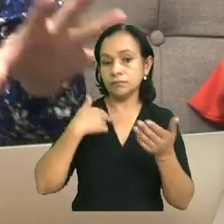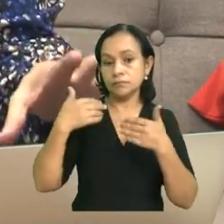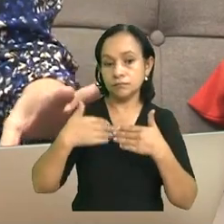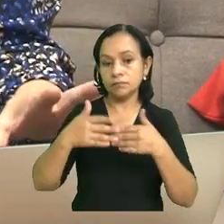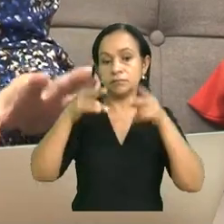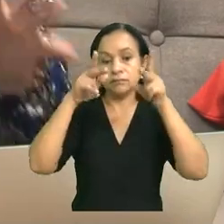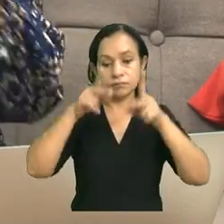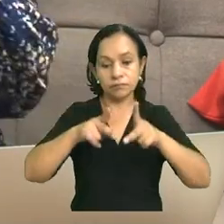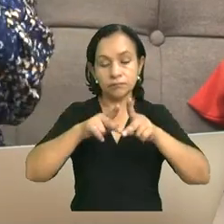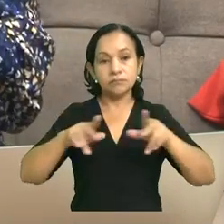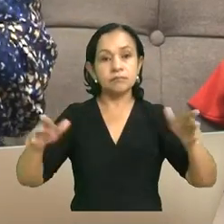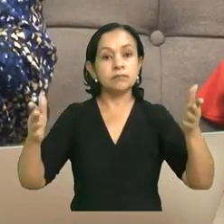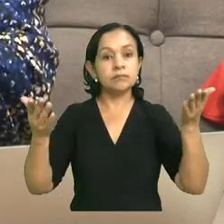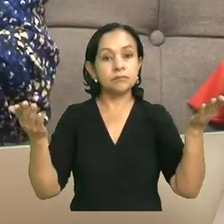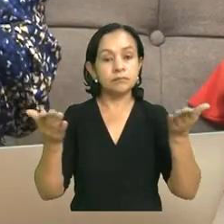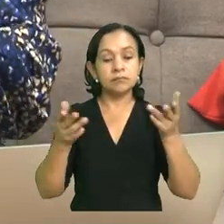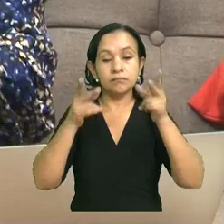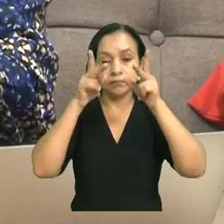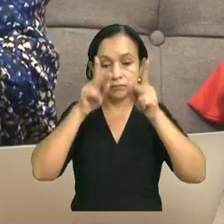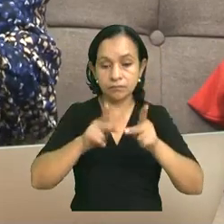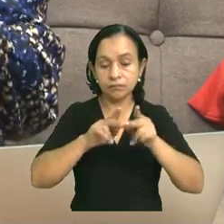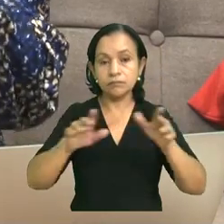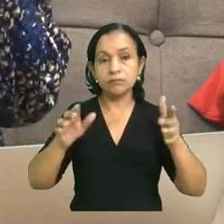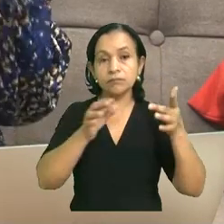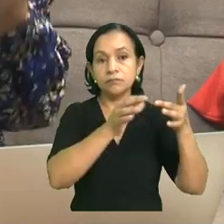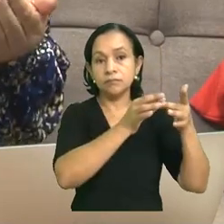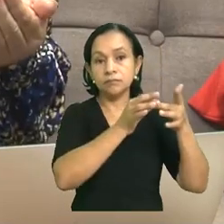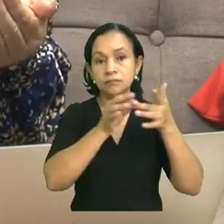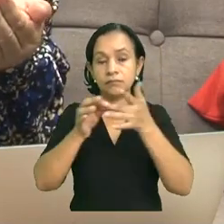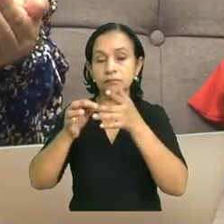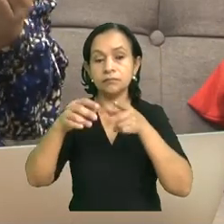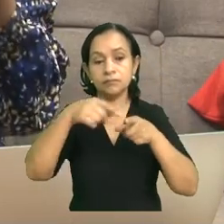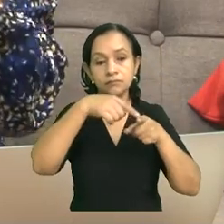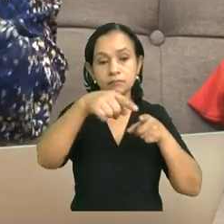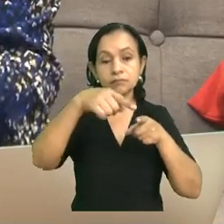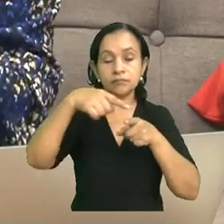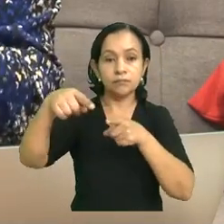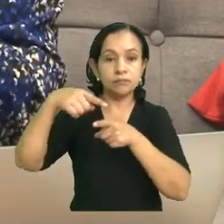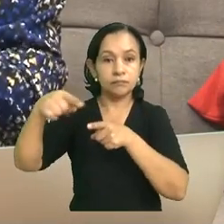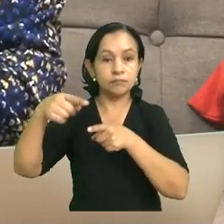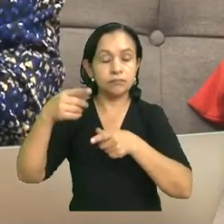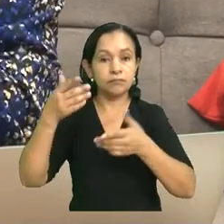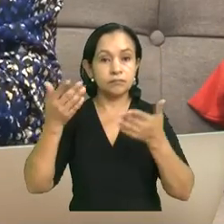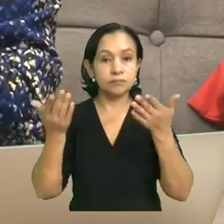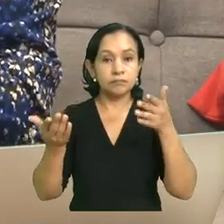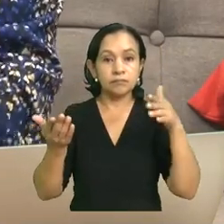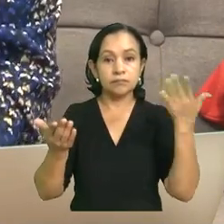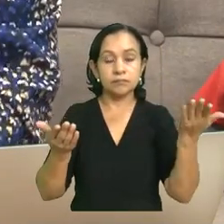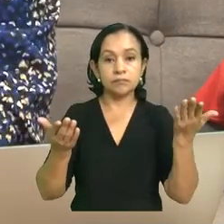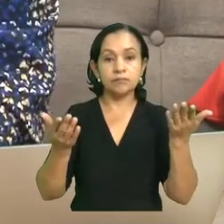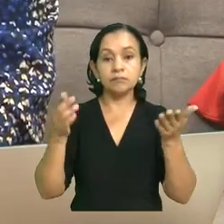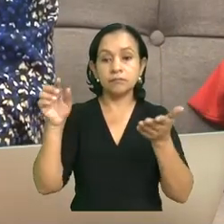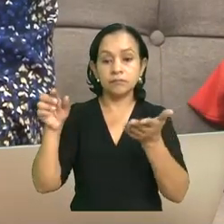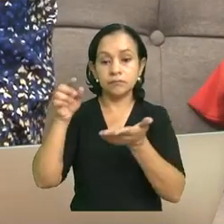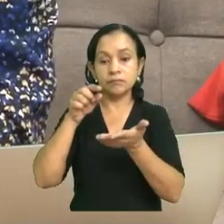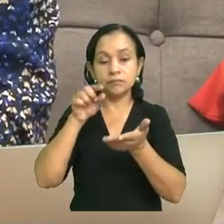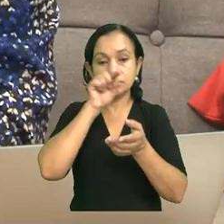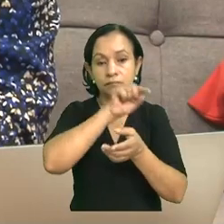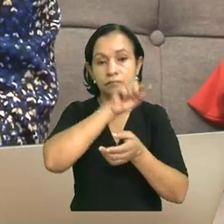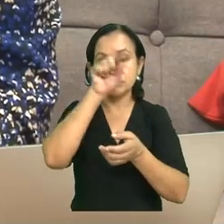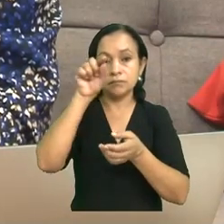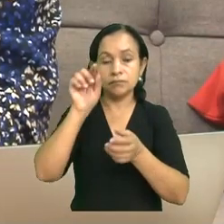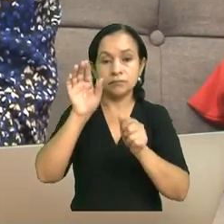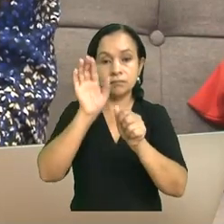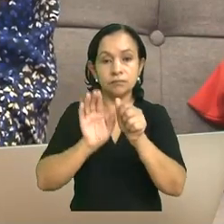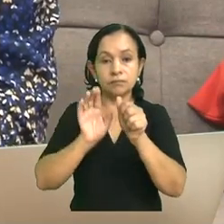plan general, pero también los planes específicos por municipio, dependiendo del tipo de punto crítico que tenga cada